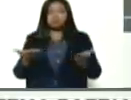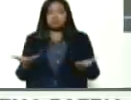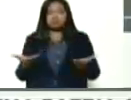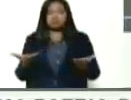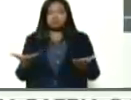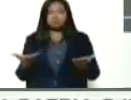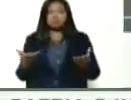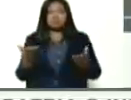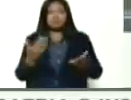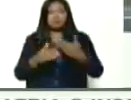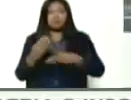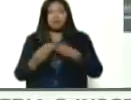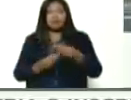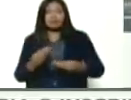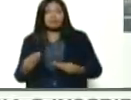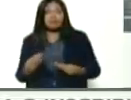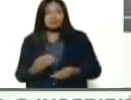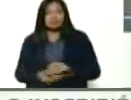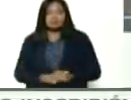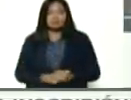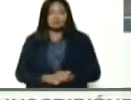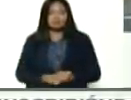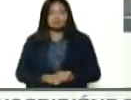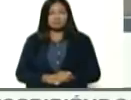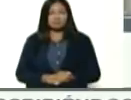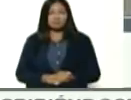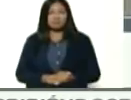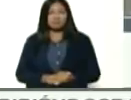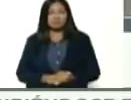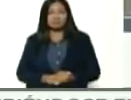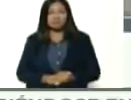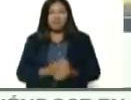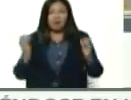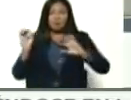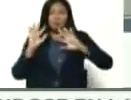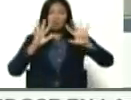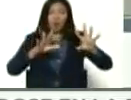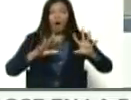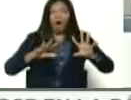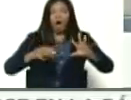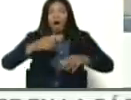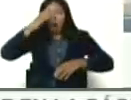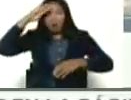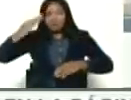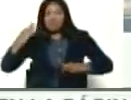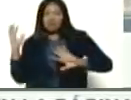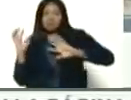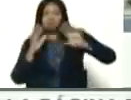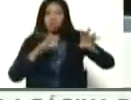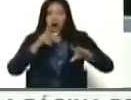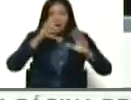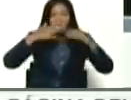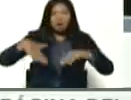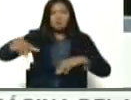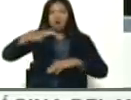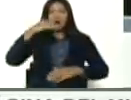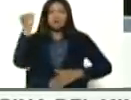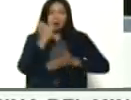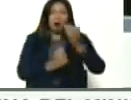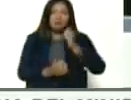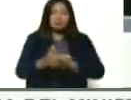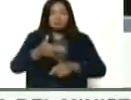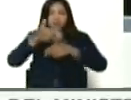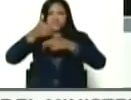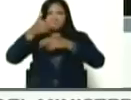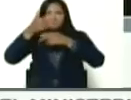la masacre brutal han lanzado al ejército contra el pueblo de colombia a masacrar lo con los fusiles